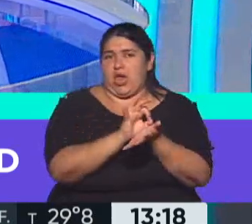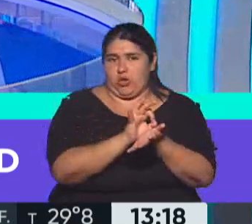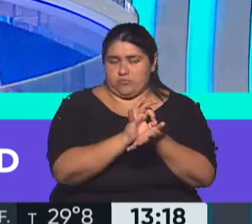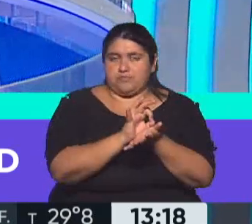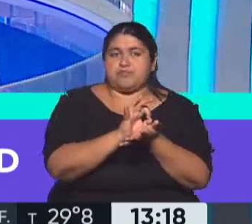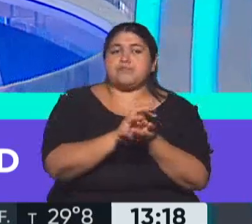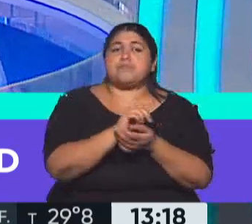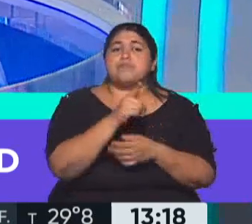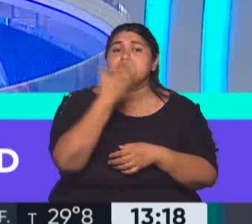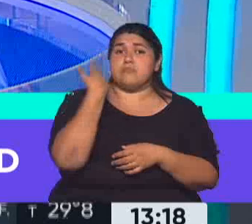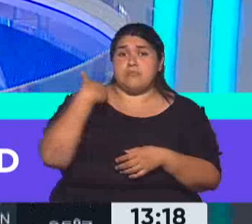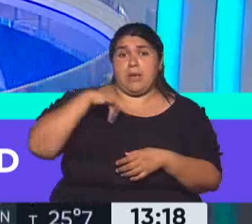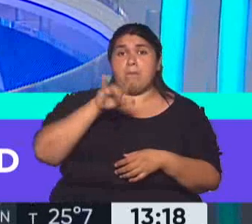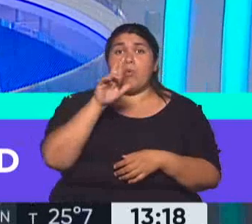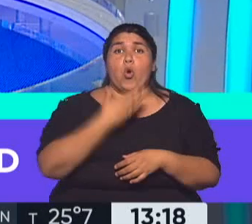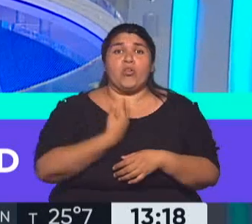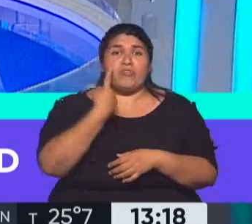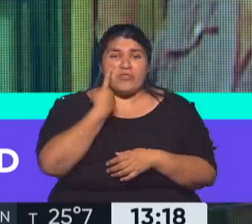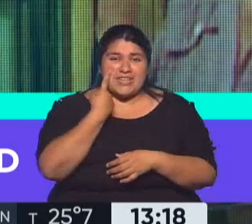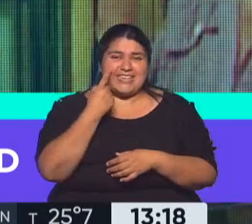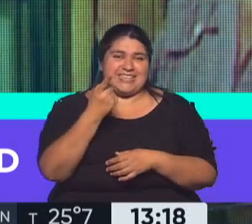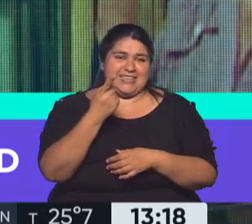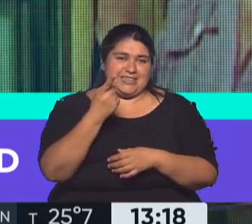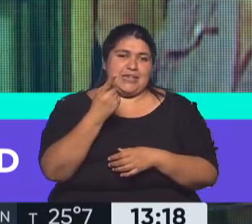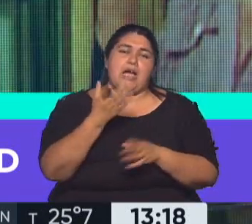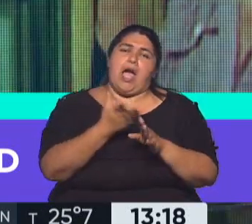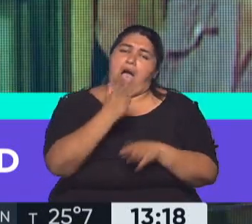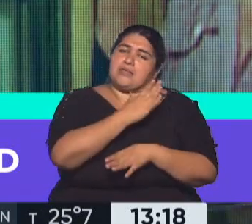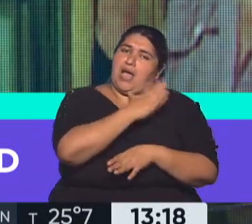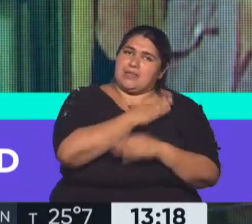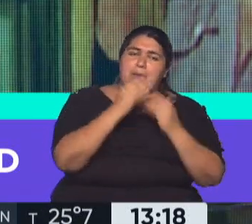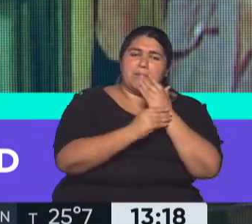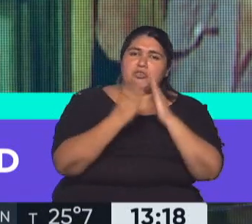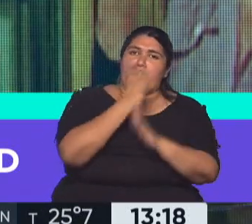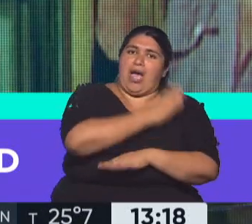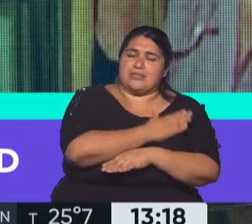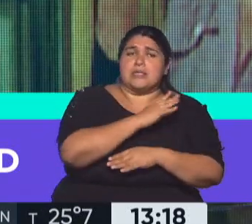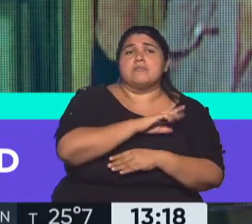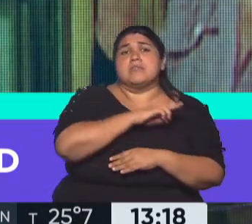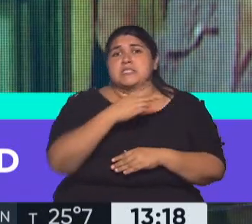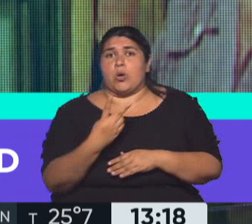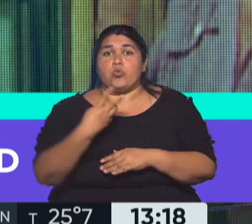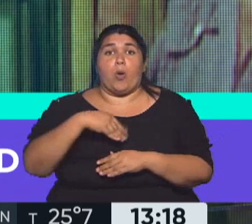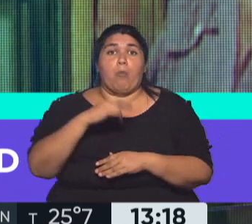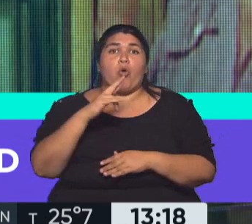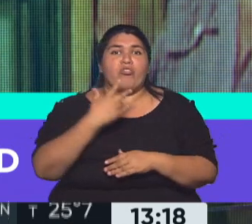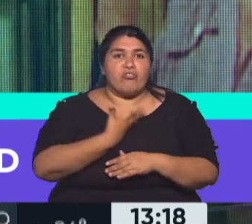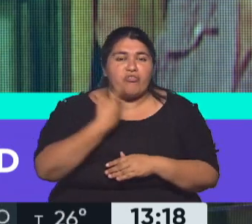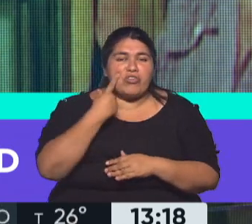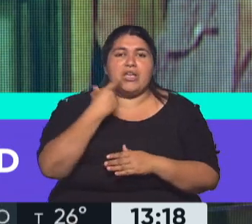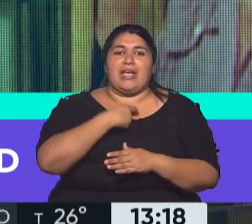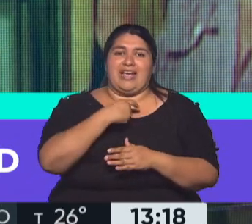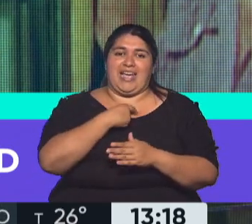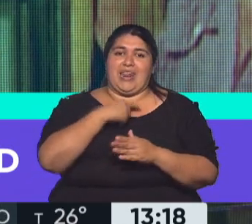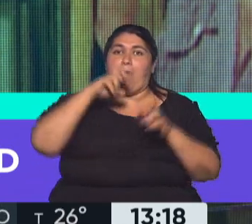acordás con aquella medida Sí, sobre la educación? Claro, en realidad lo empezó Machinea, ya el Claro. ministro anterior. López Murphy lo quiso endurecer con un plan que anunció el